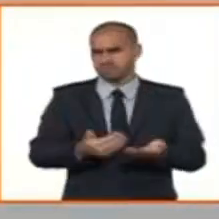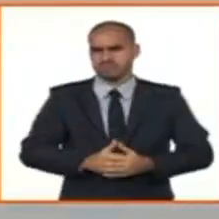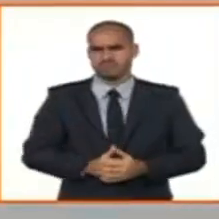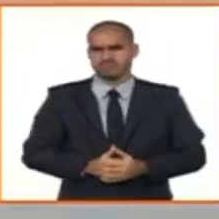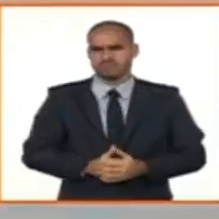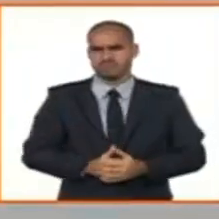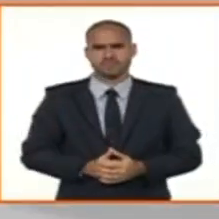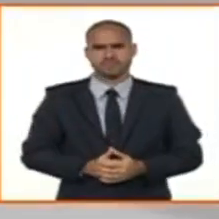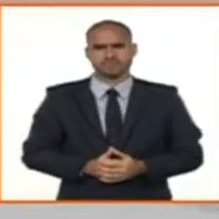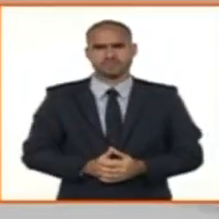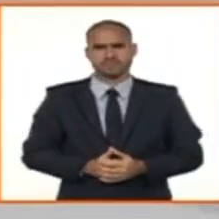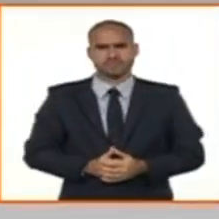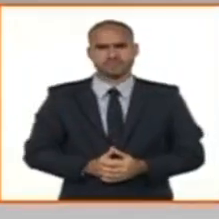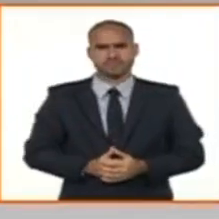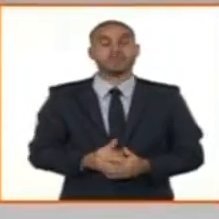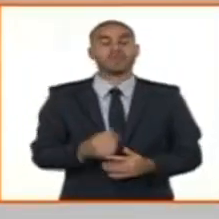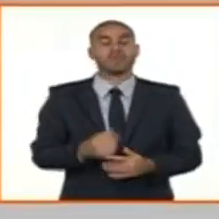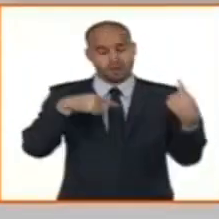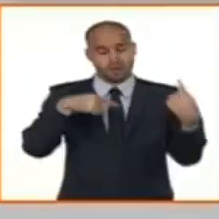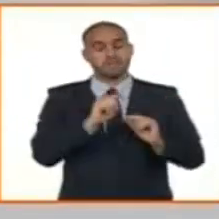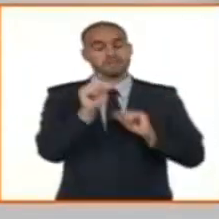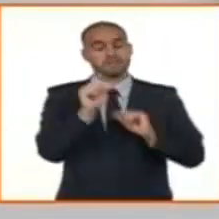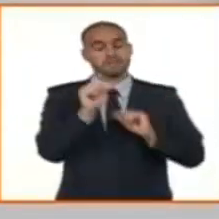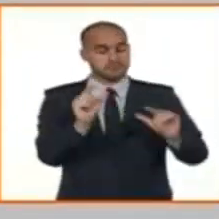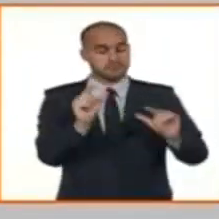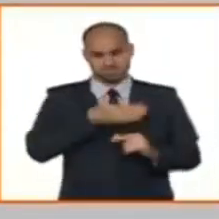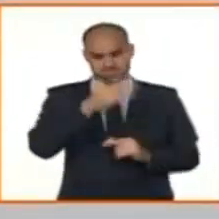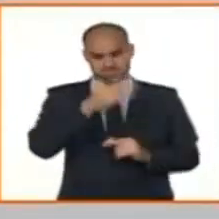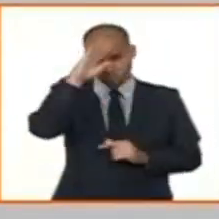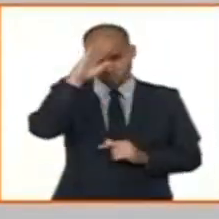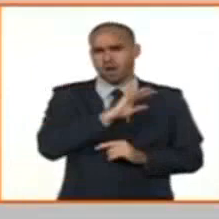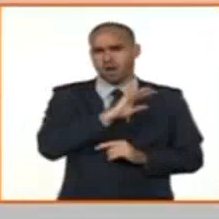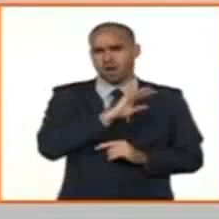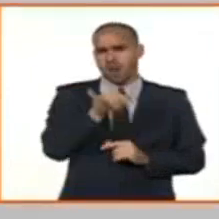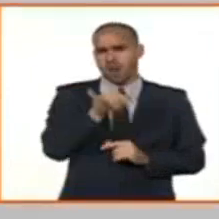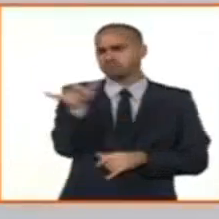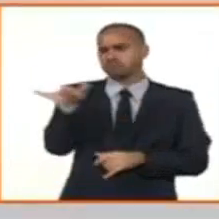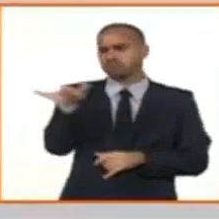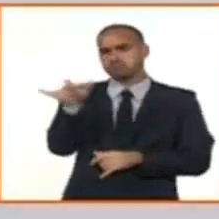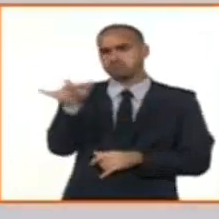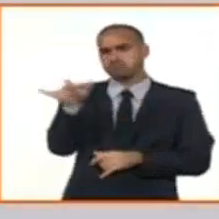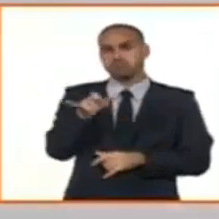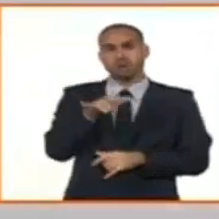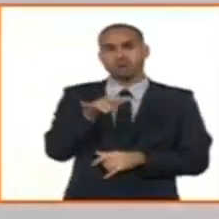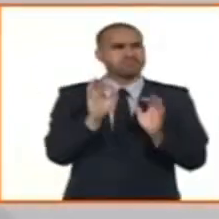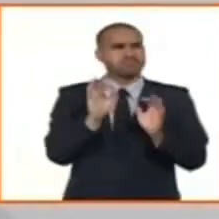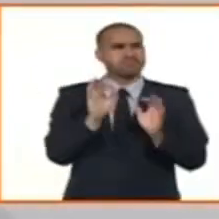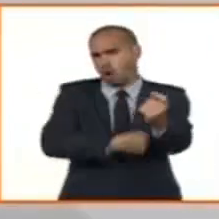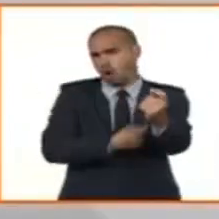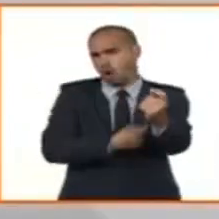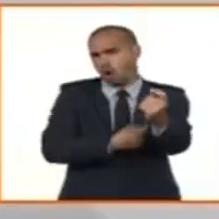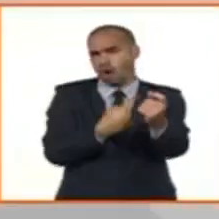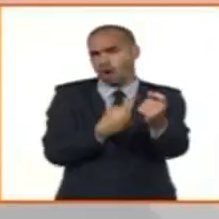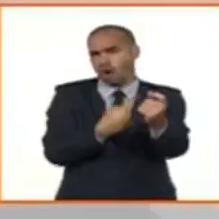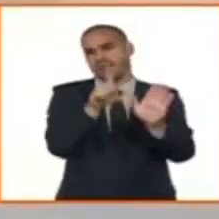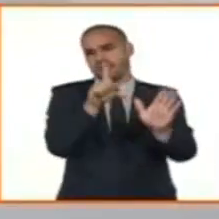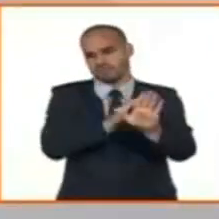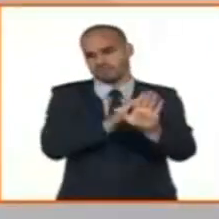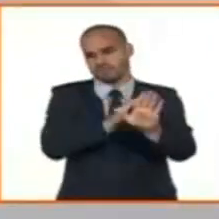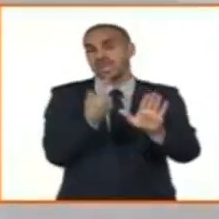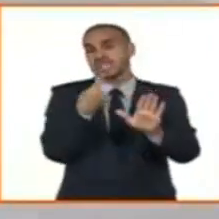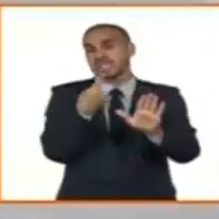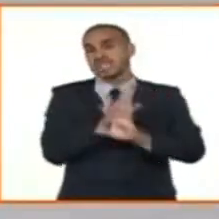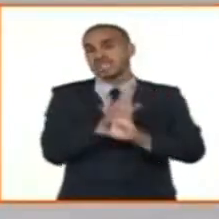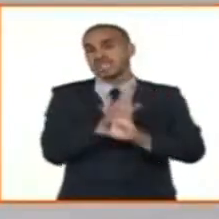En el contexto actual, el migrante cubano tiene el resultado de un estímulo histórico a la migración irregular, tiene que se han cerrado los canales legales